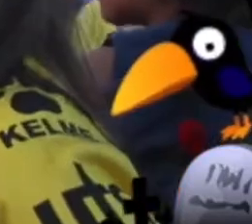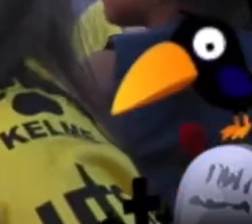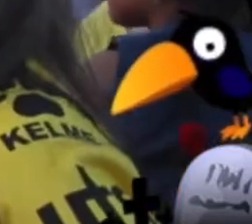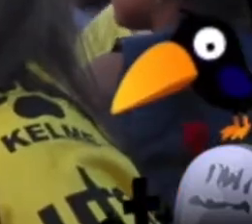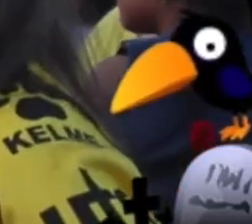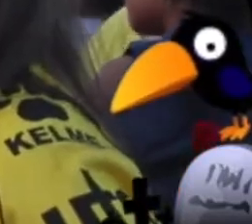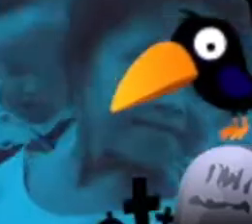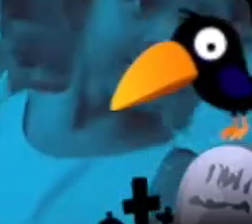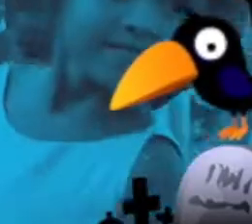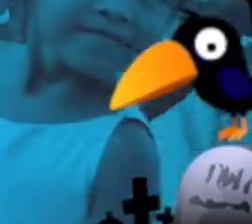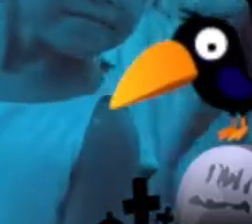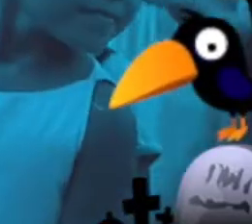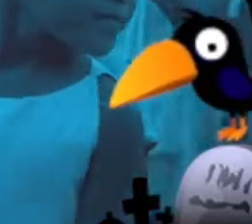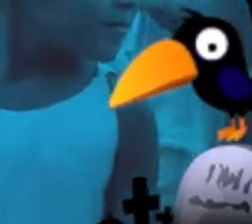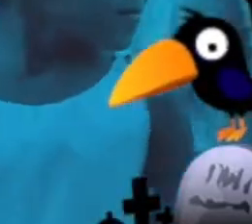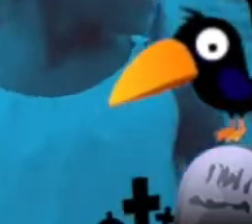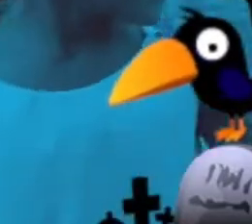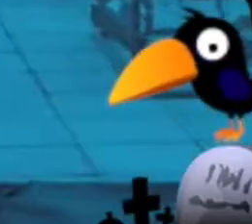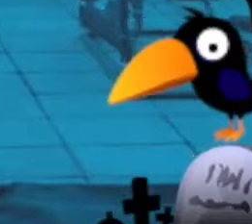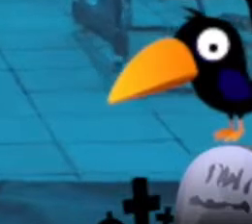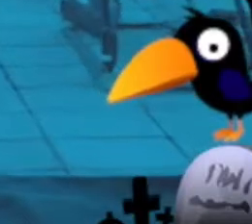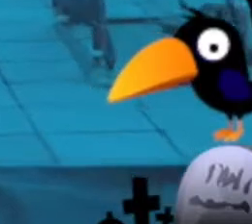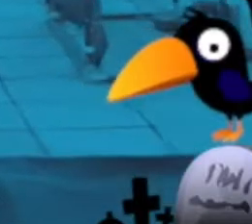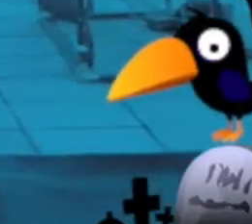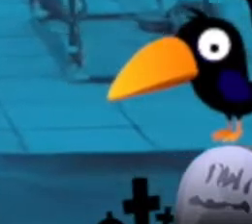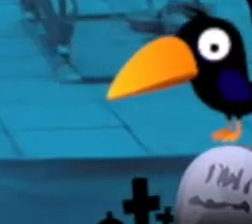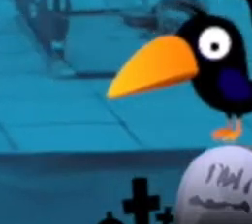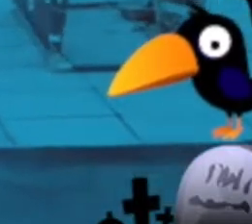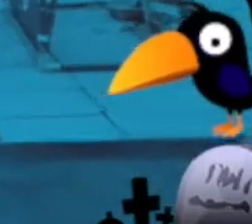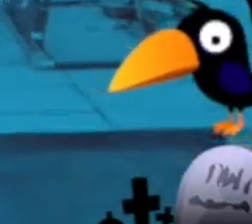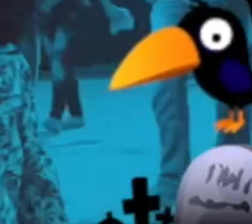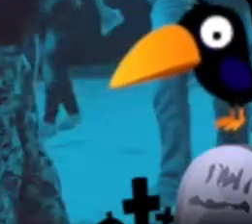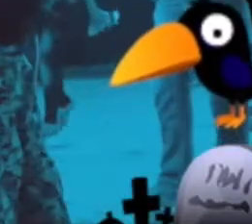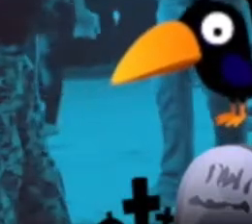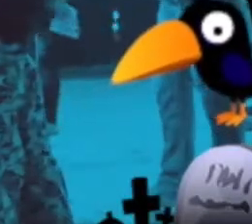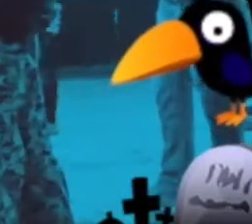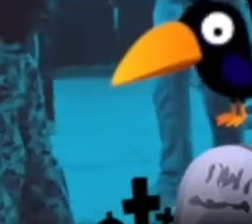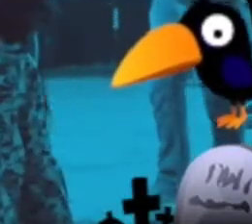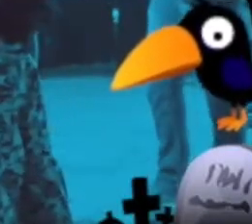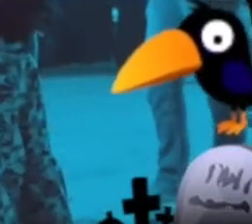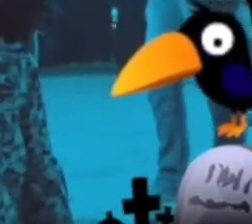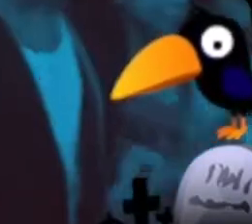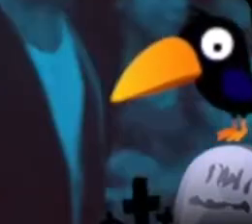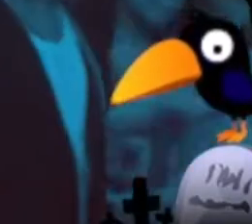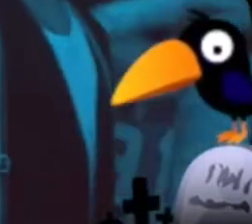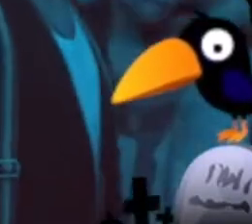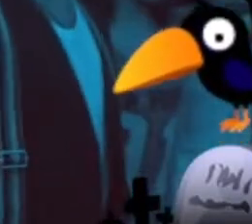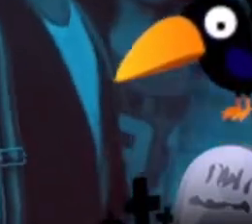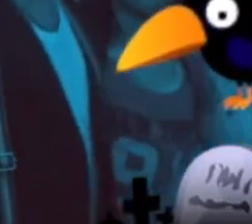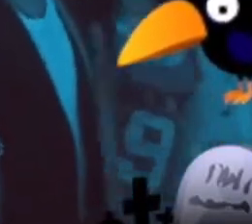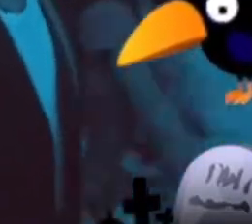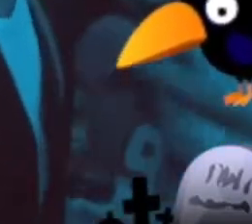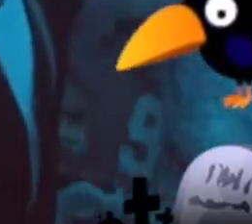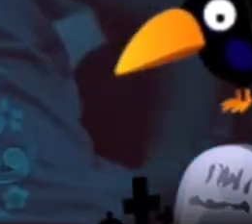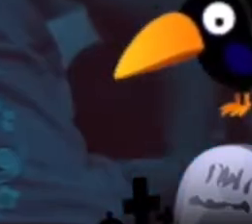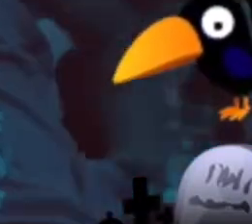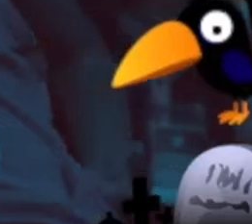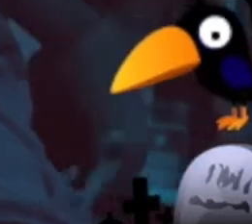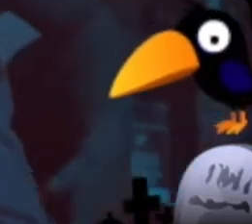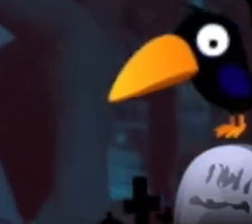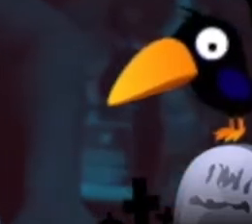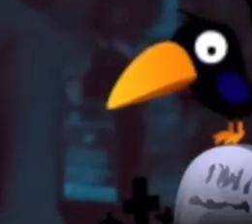saben, este domingo 30 de octubre, la cita es en nuestra Ruta 65 de la Villa Olímpica. Ven, trae tu disfraz, porque una niña es